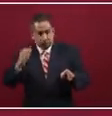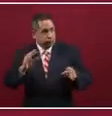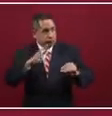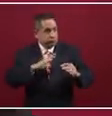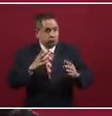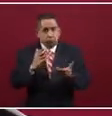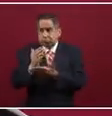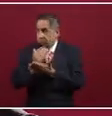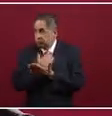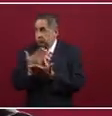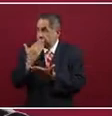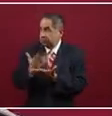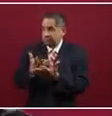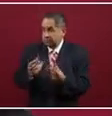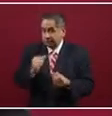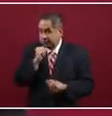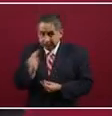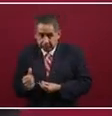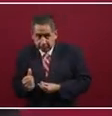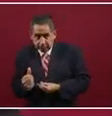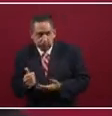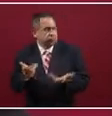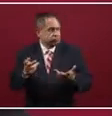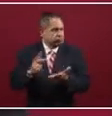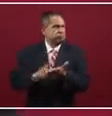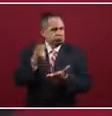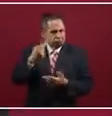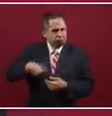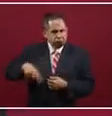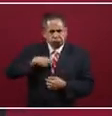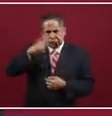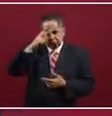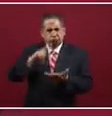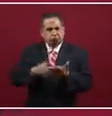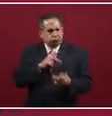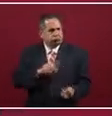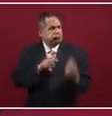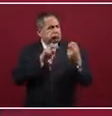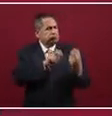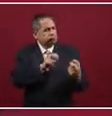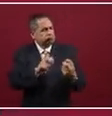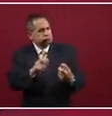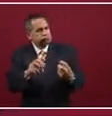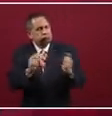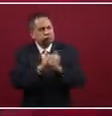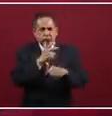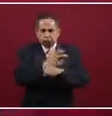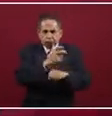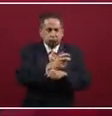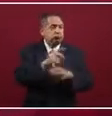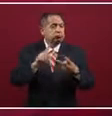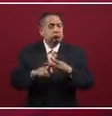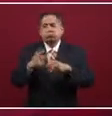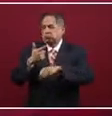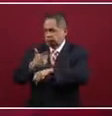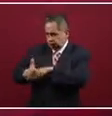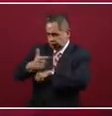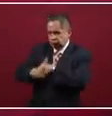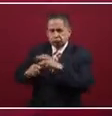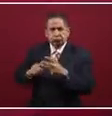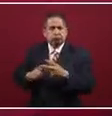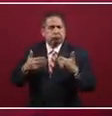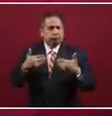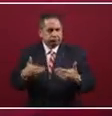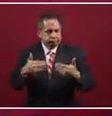proponiendo, tengamos que sentarnos a discutir con Estados Unidos y con otros países, como cuáles: Guatemala,